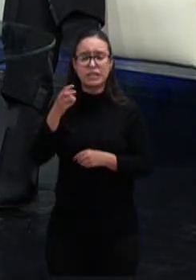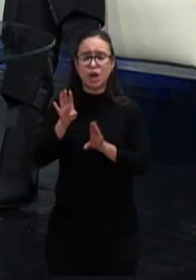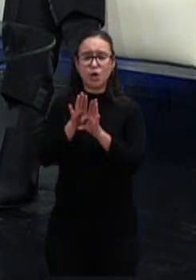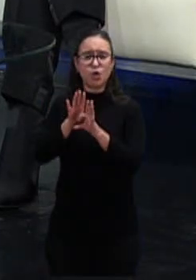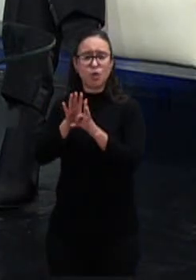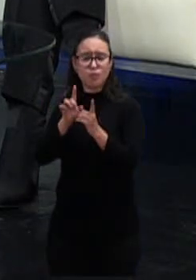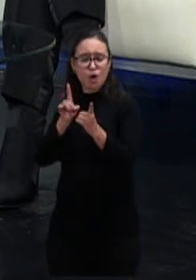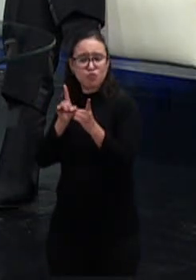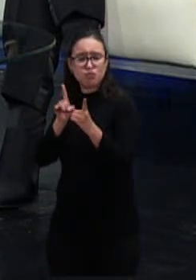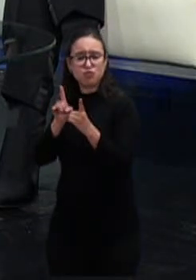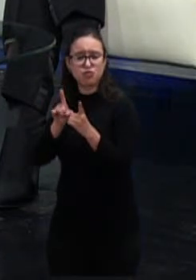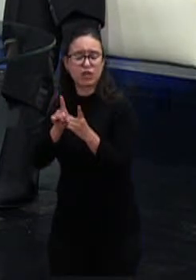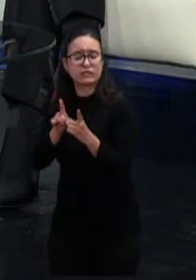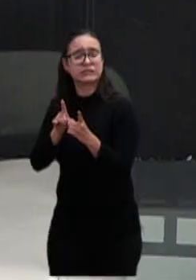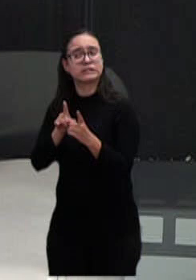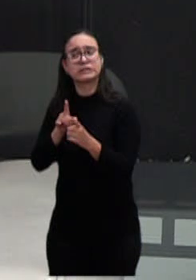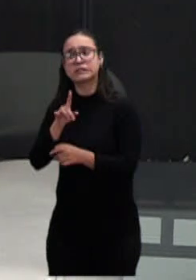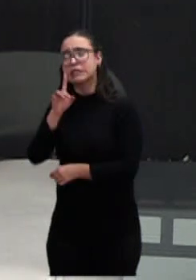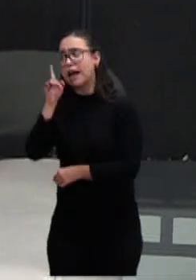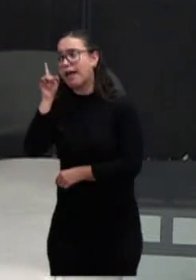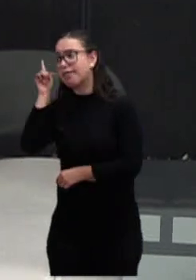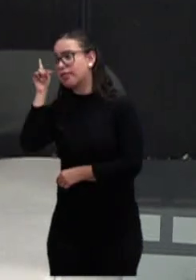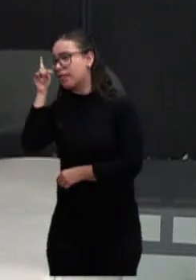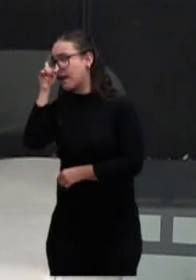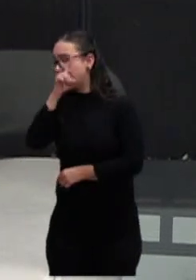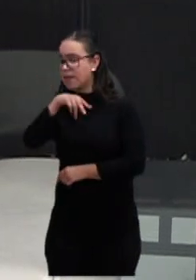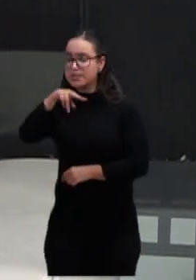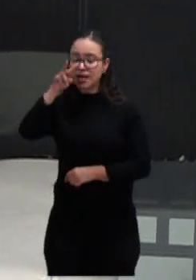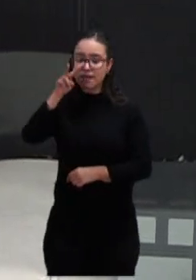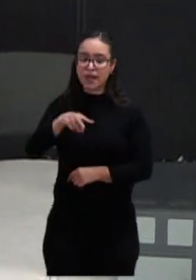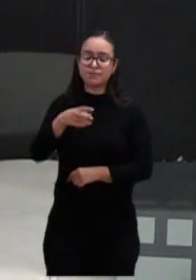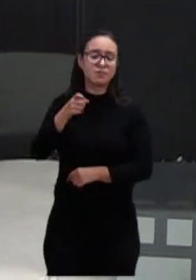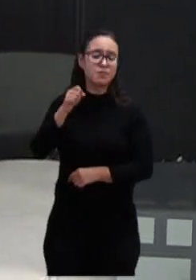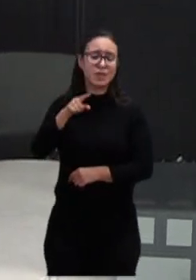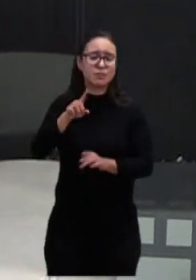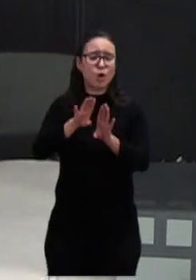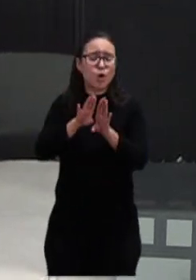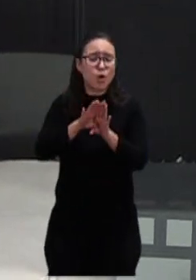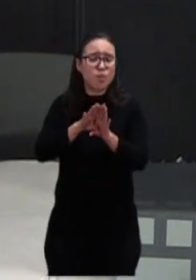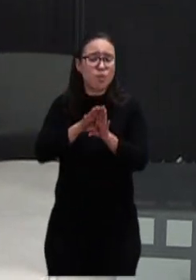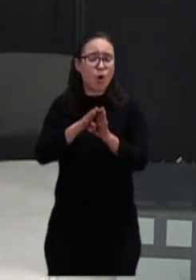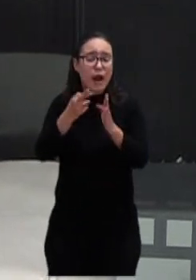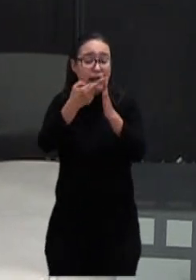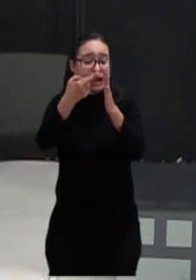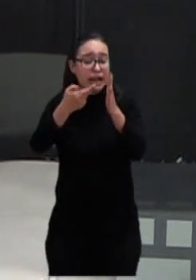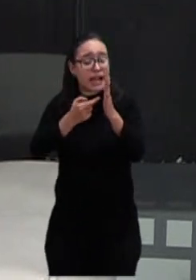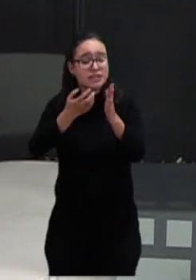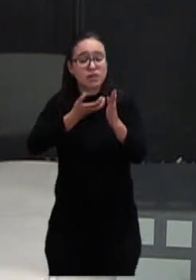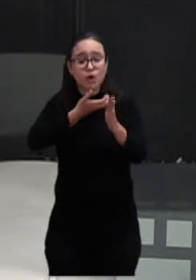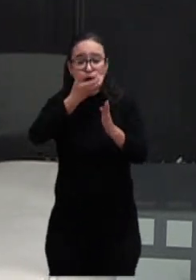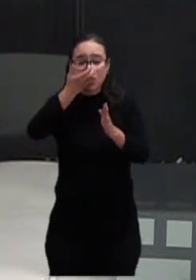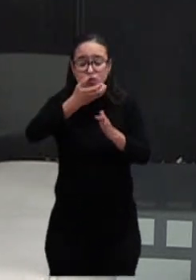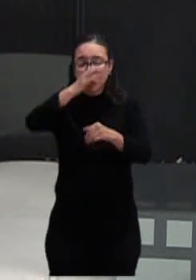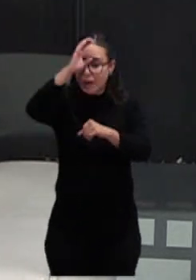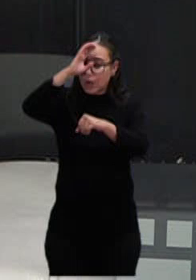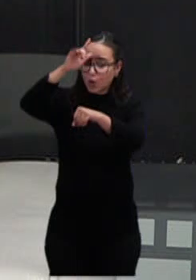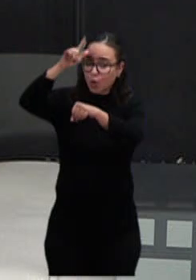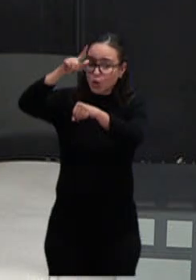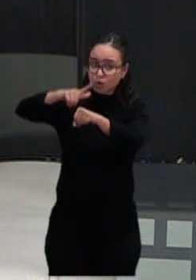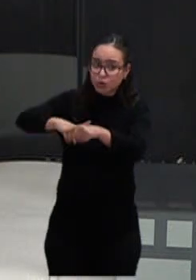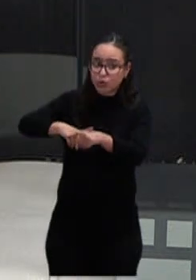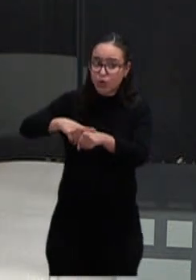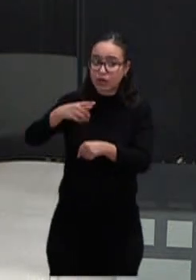triplemente difícil porque ellos se rigen por sus usos y costumbres entonces también dentro de sus usos y